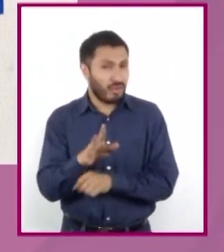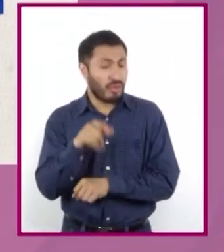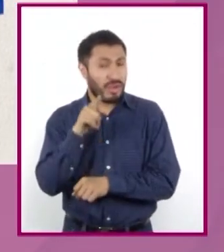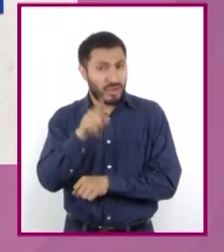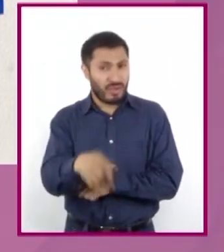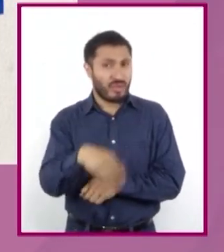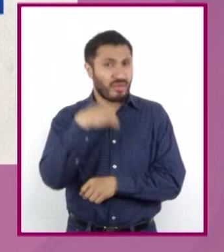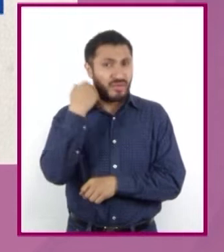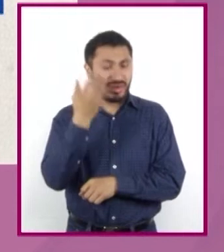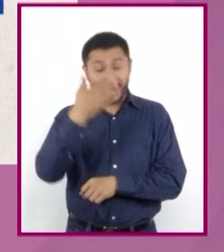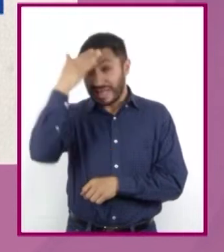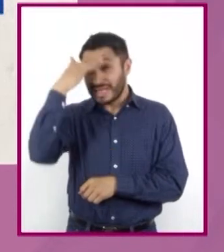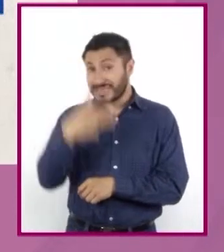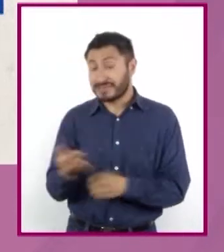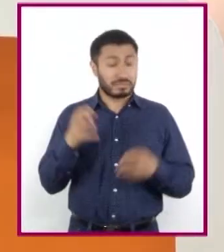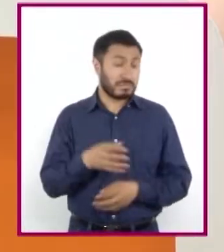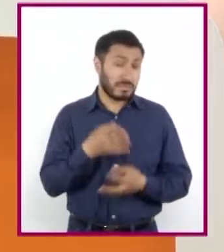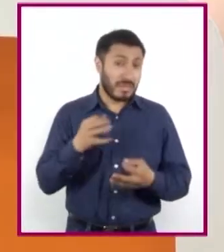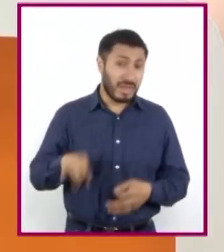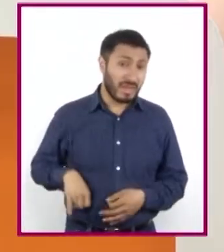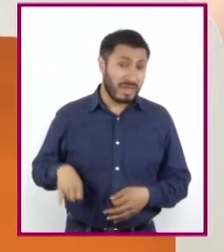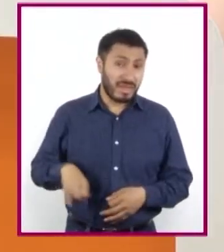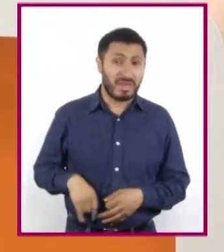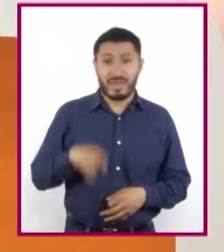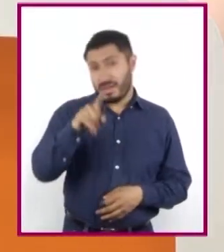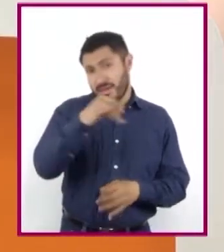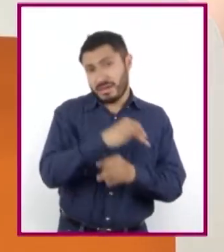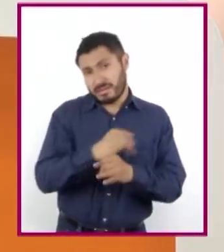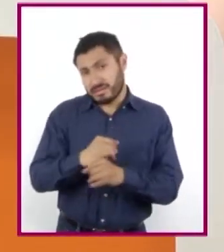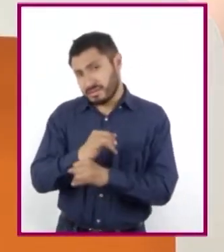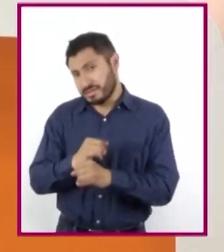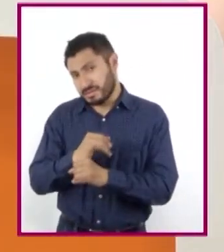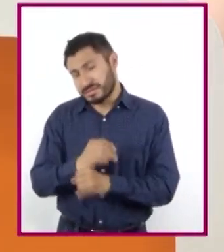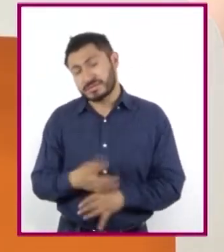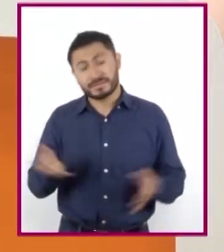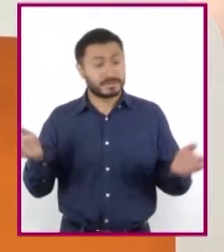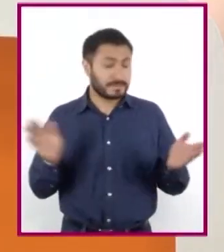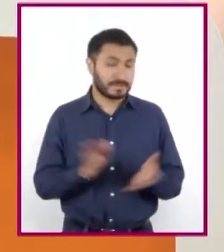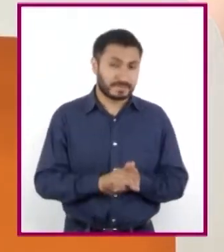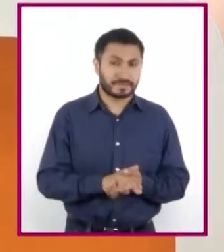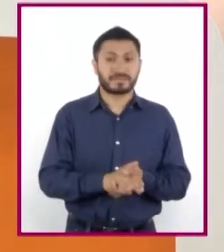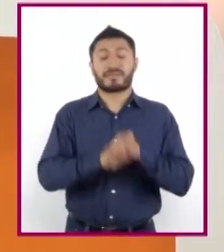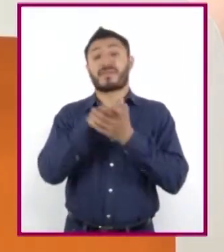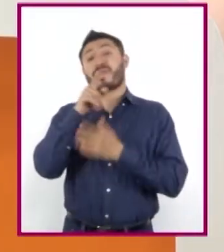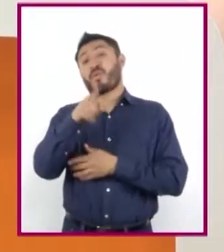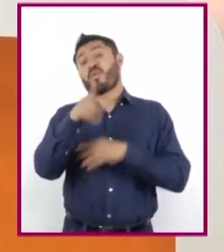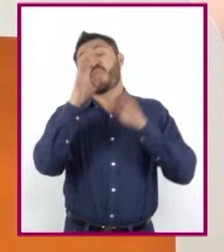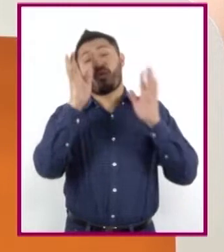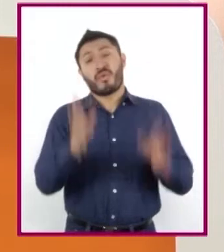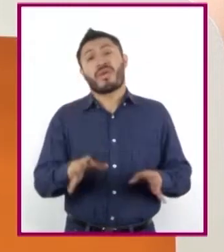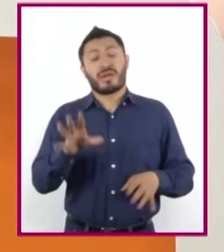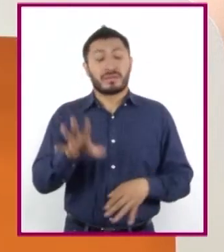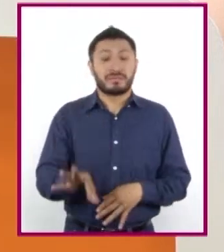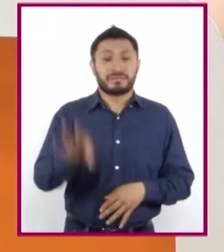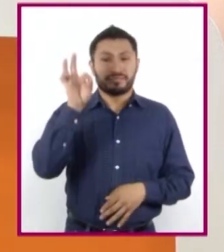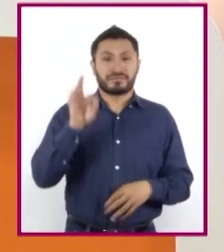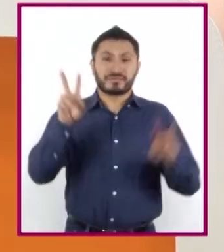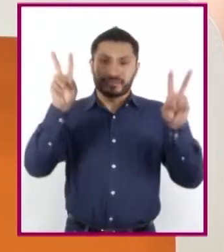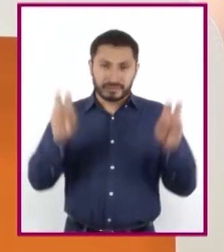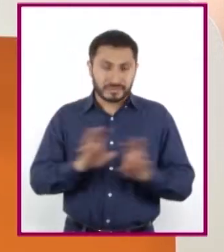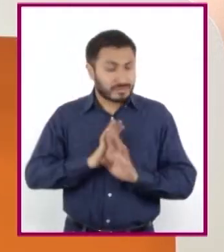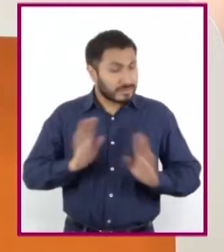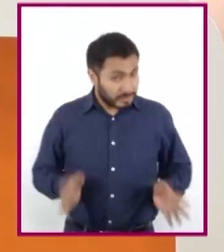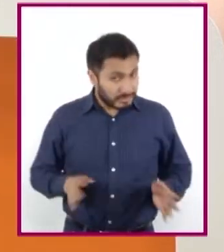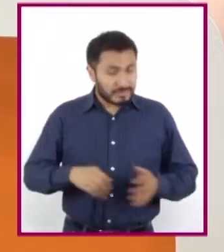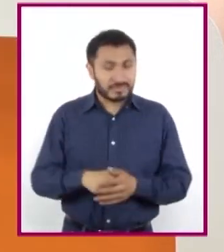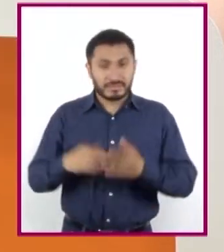sobre el tema seleccionado. Y ahora sí, una vez que hayan definido el tema que quieren investigar,